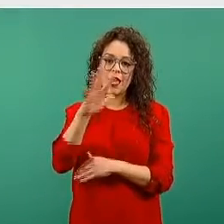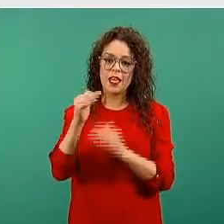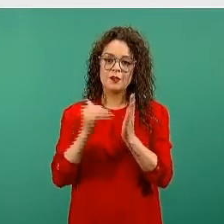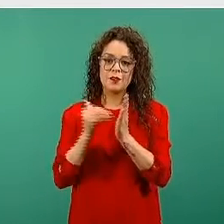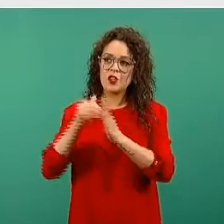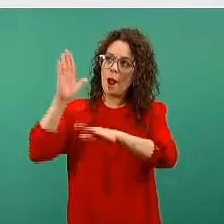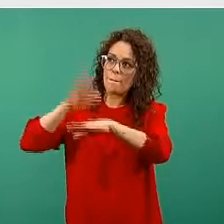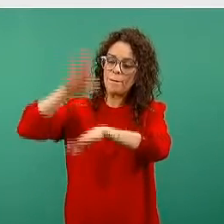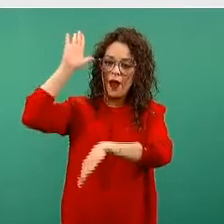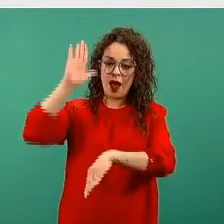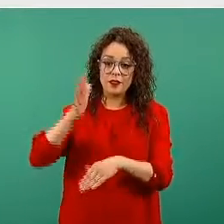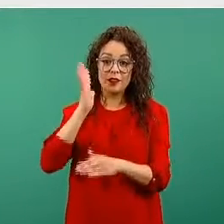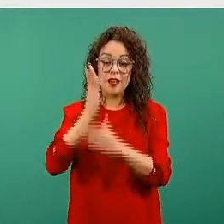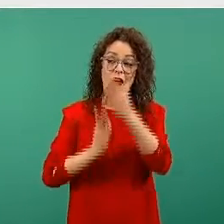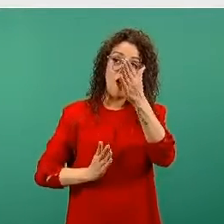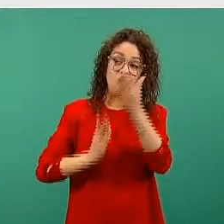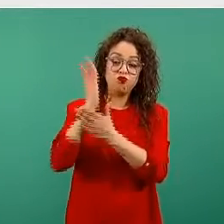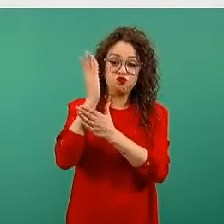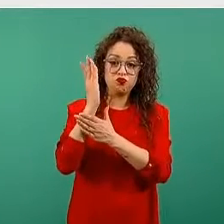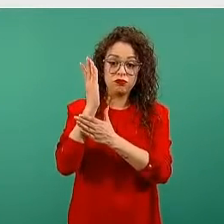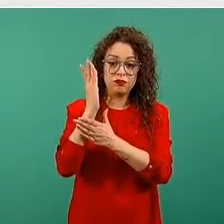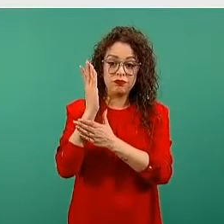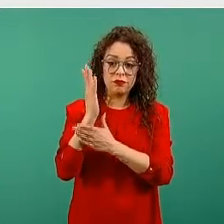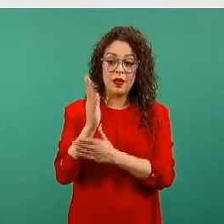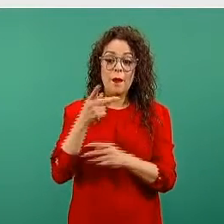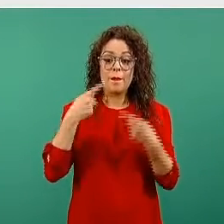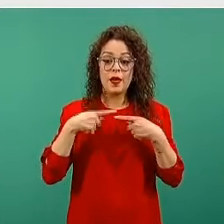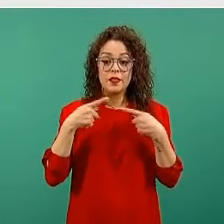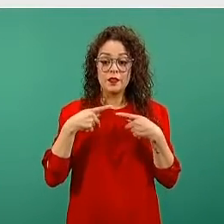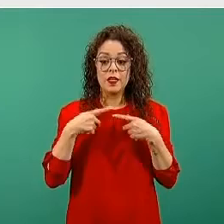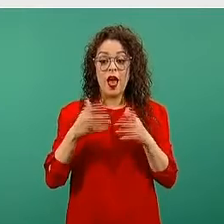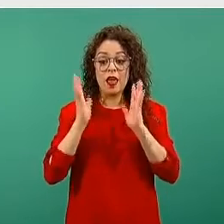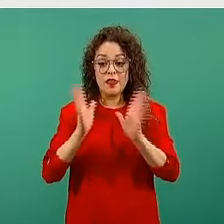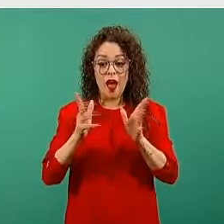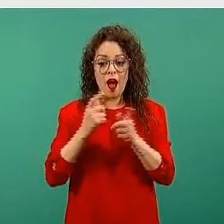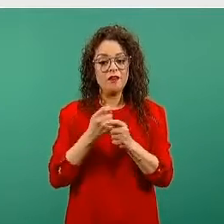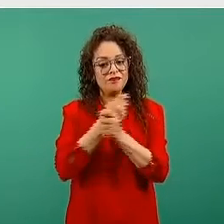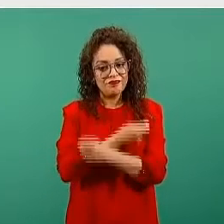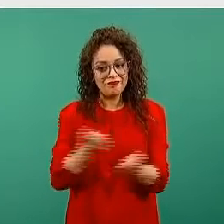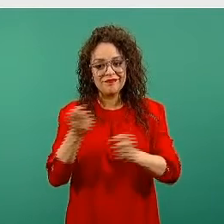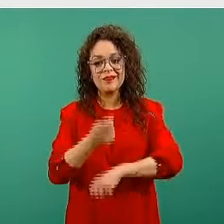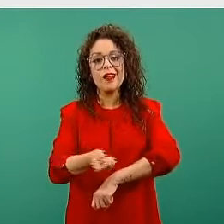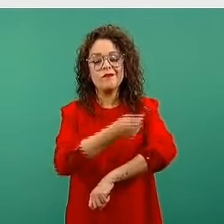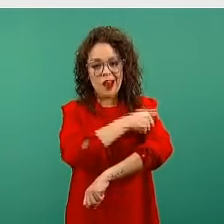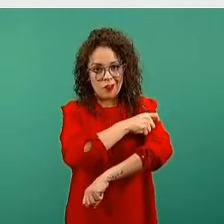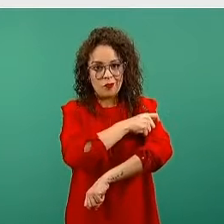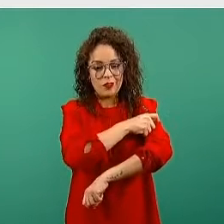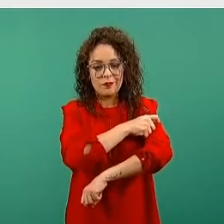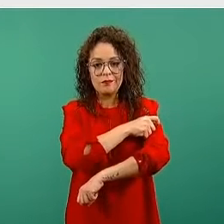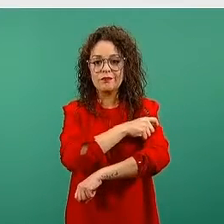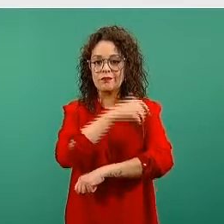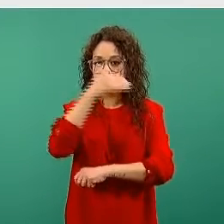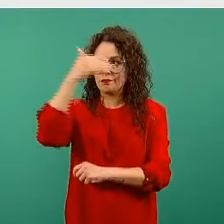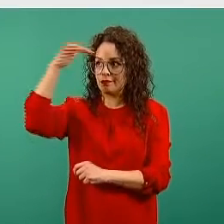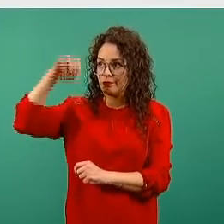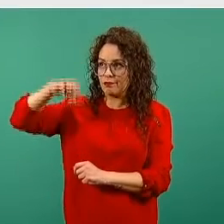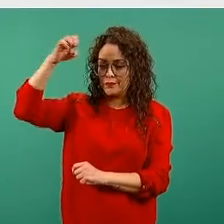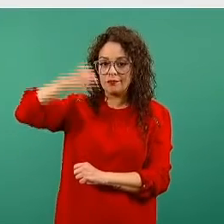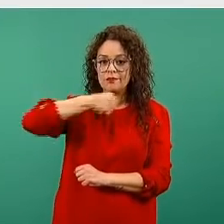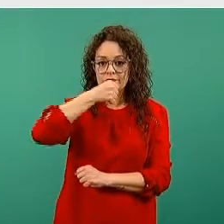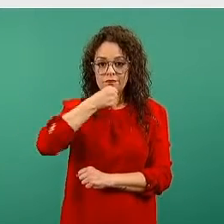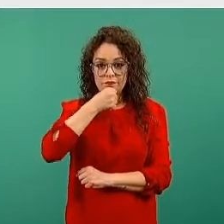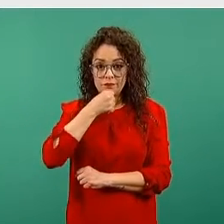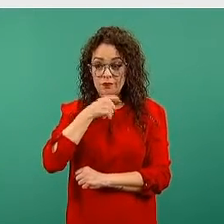nueva cifra récord, más de 10 millones de personas han sido vacunadas, personas adultas mayores, todas